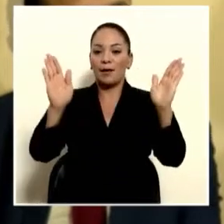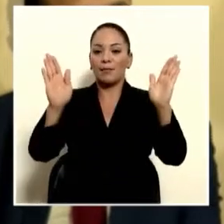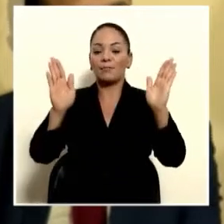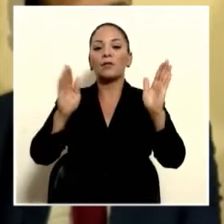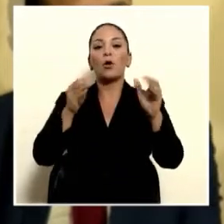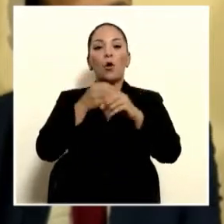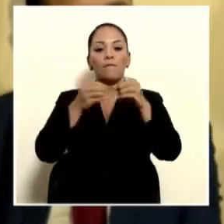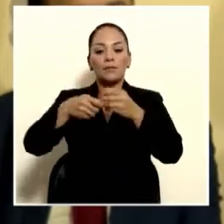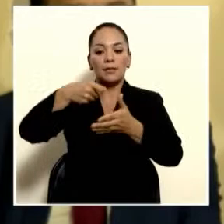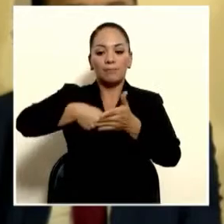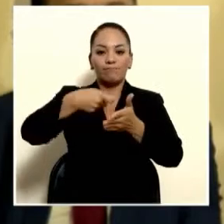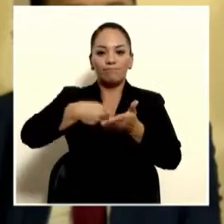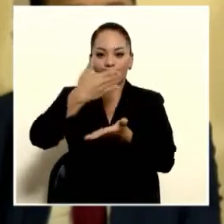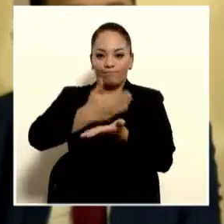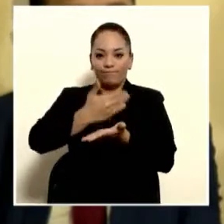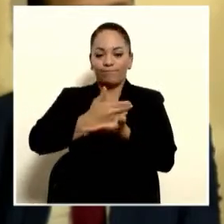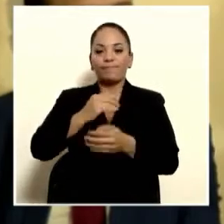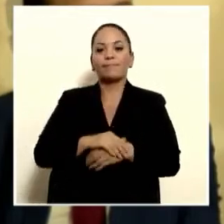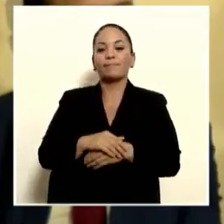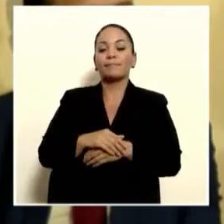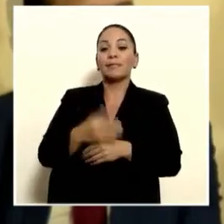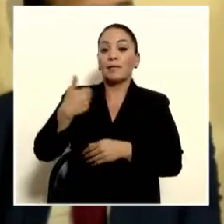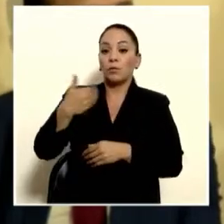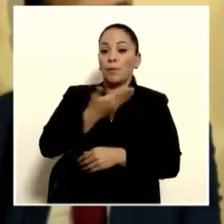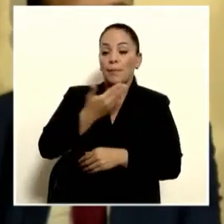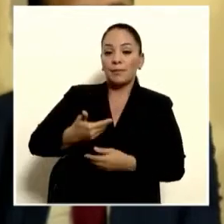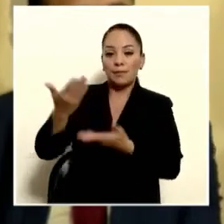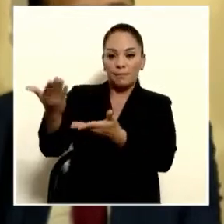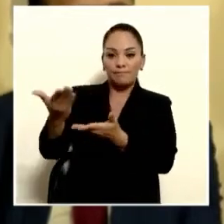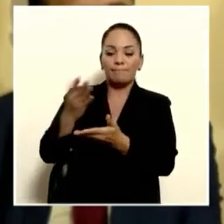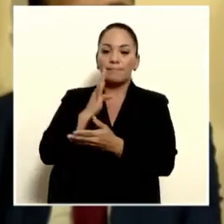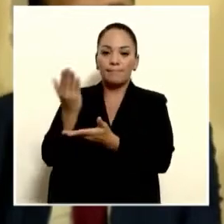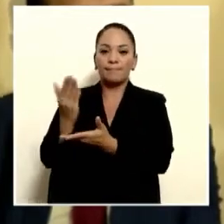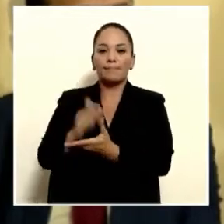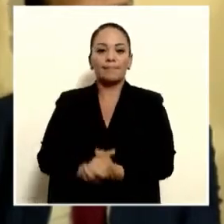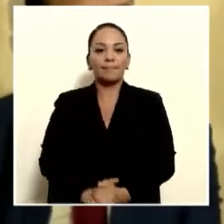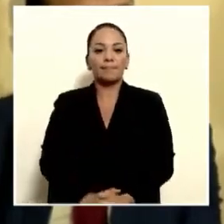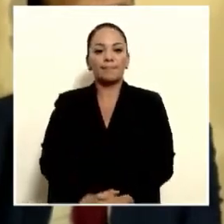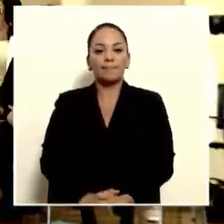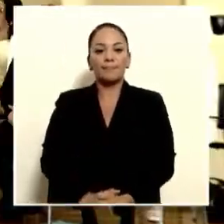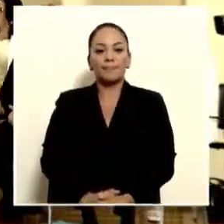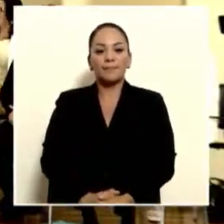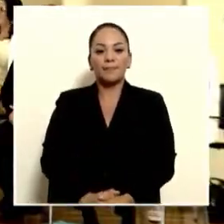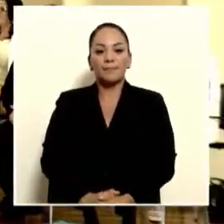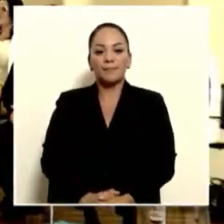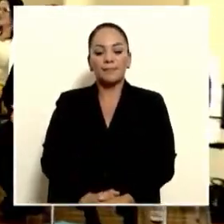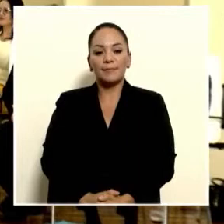Aduanas. Y para esta firma le solicito al señor presidente hacer uso de la palabra.